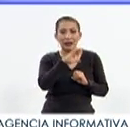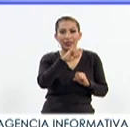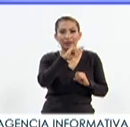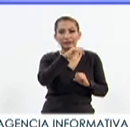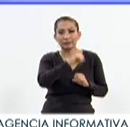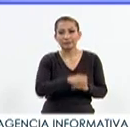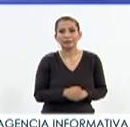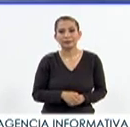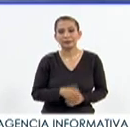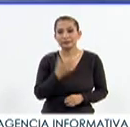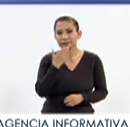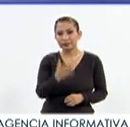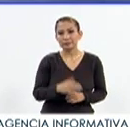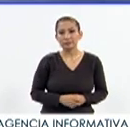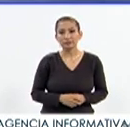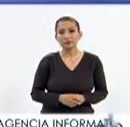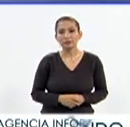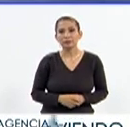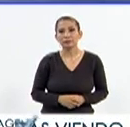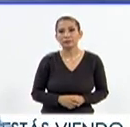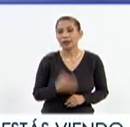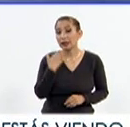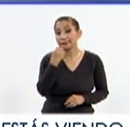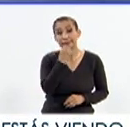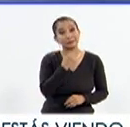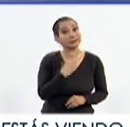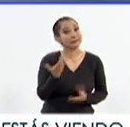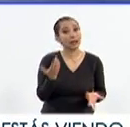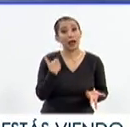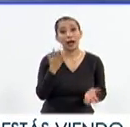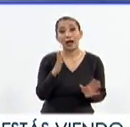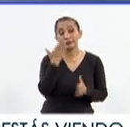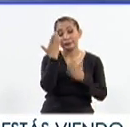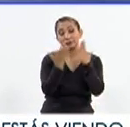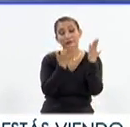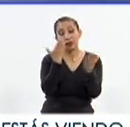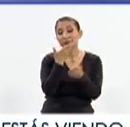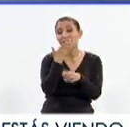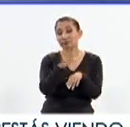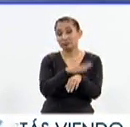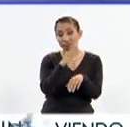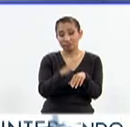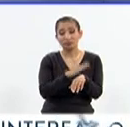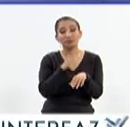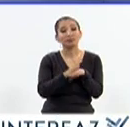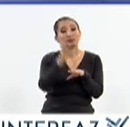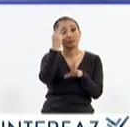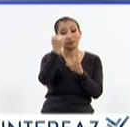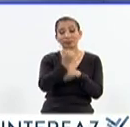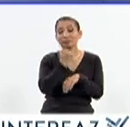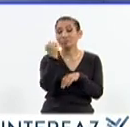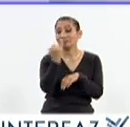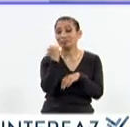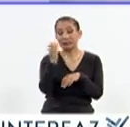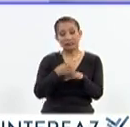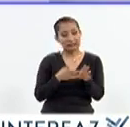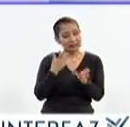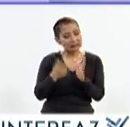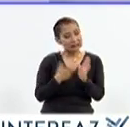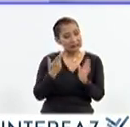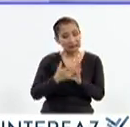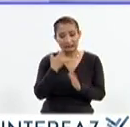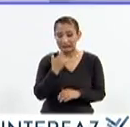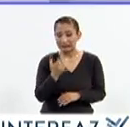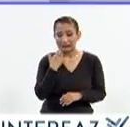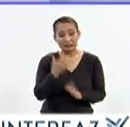Y los créditos. Muy bien. Así que no hay de otra, Nidia. Hay que estudiar, sacar buenas calificaciones, aprender idiomas y ser Sí. constantes todo